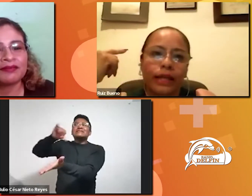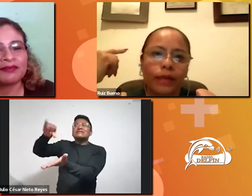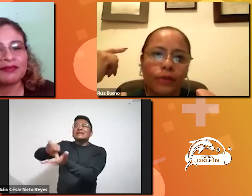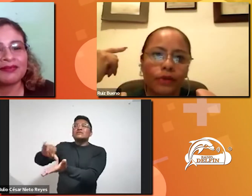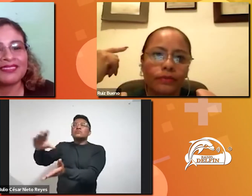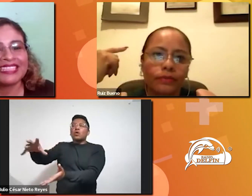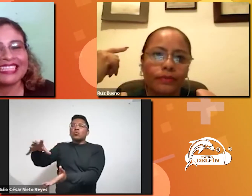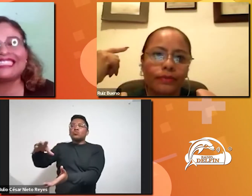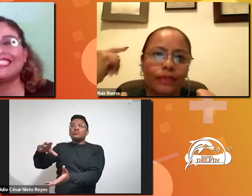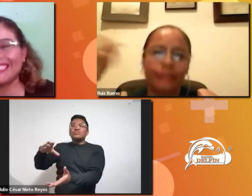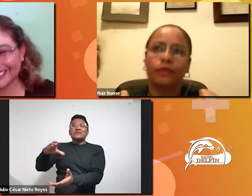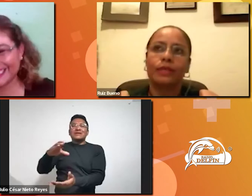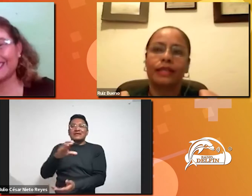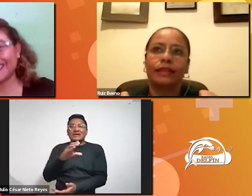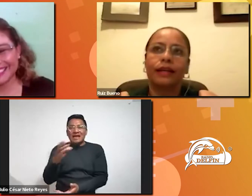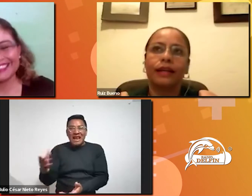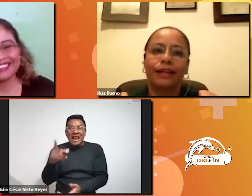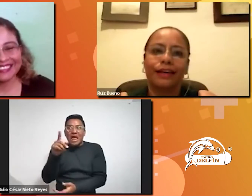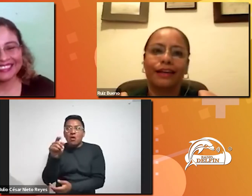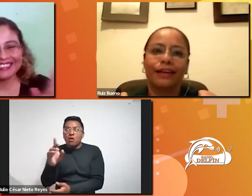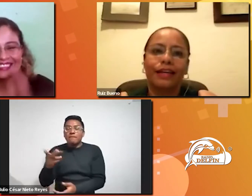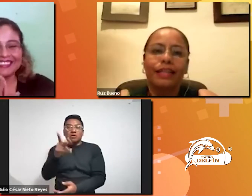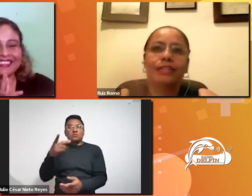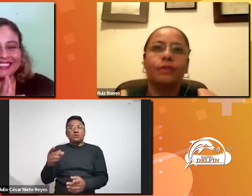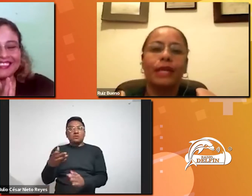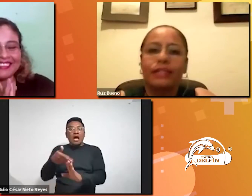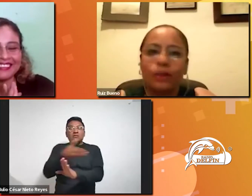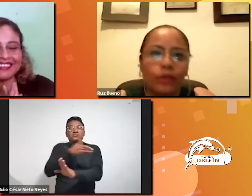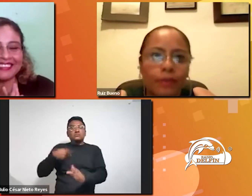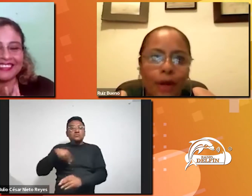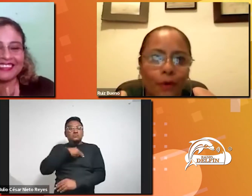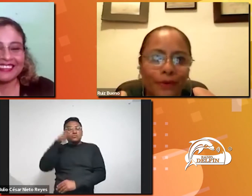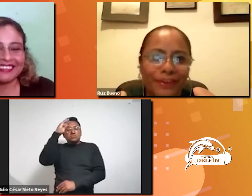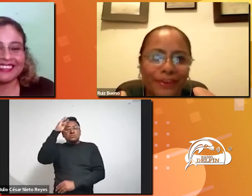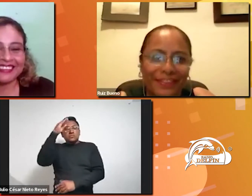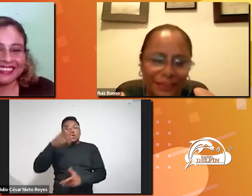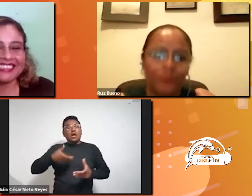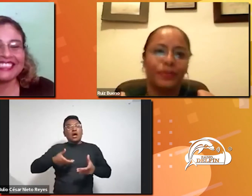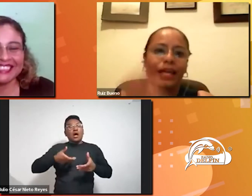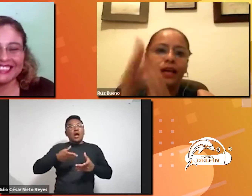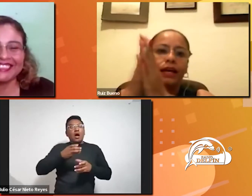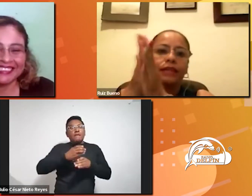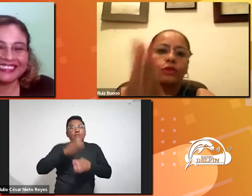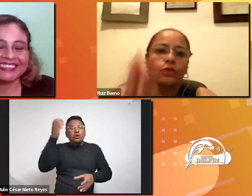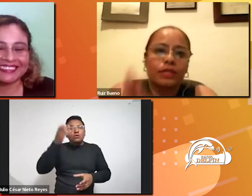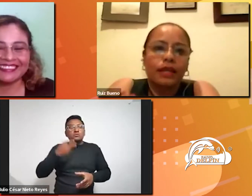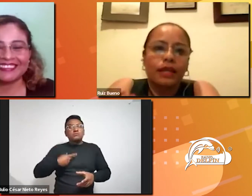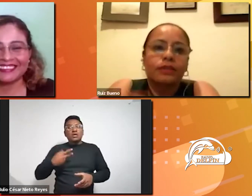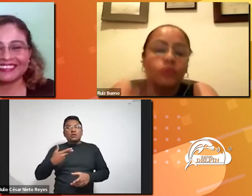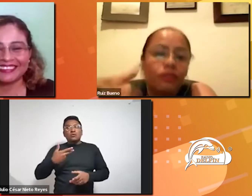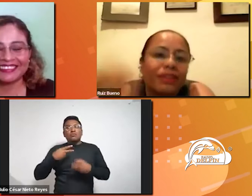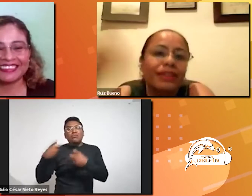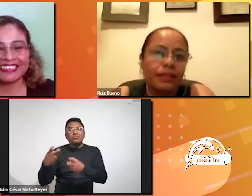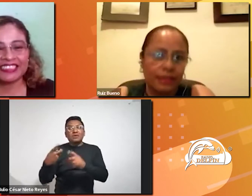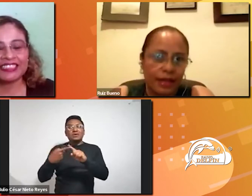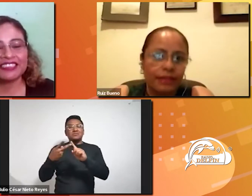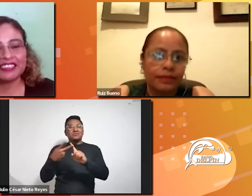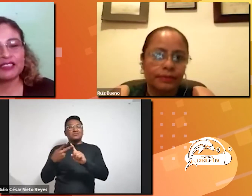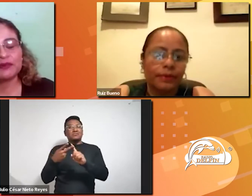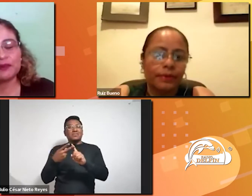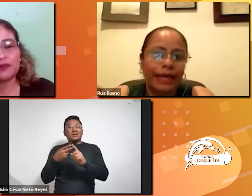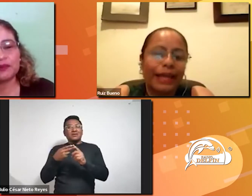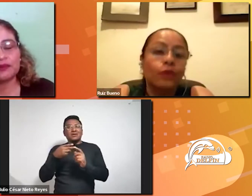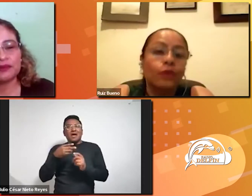se voltea el camión? ¿Y si lo asaltan? ¿Y si voy al cenote y me ahogo? ¿No? Entonces son